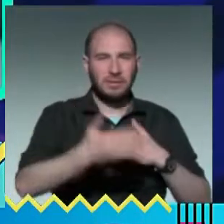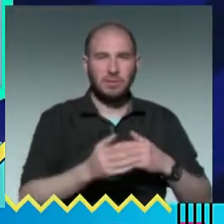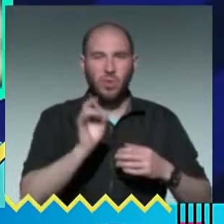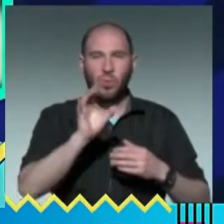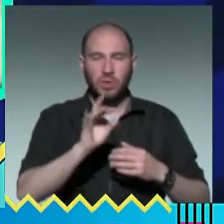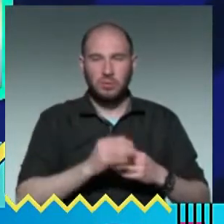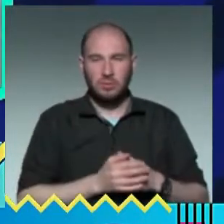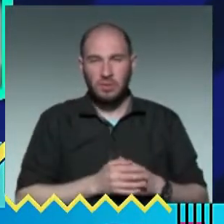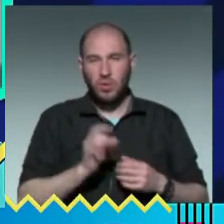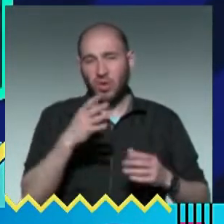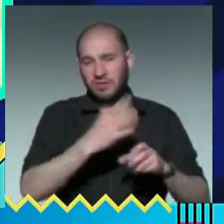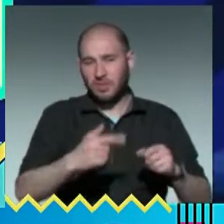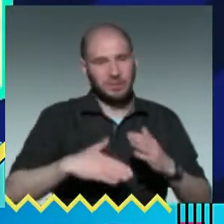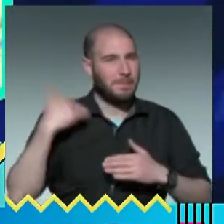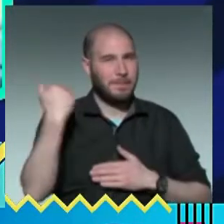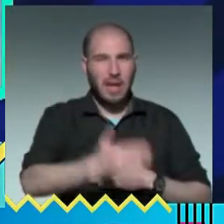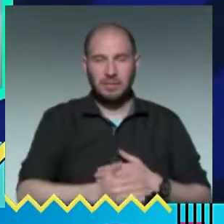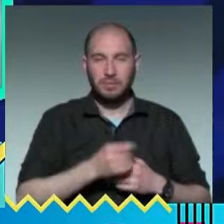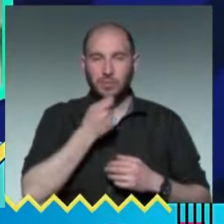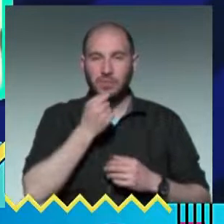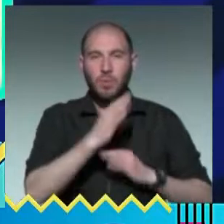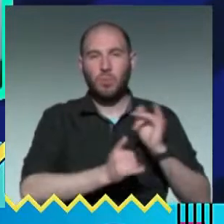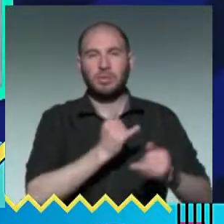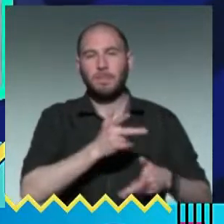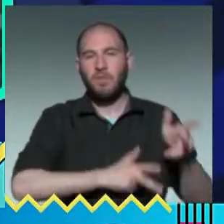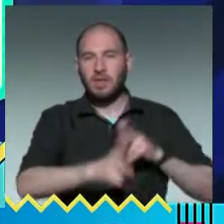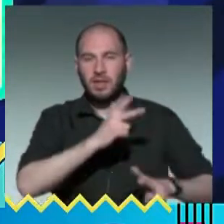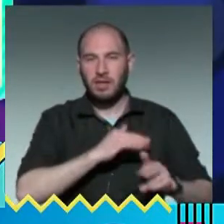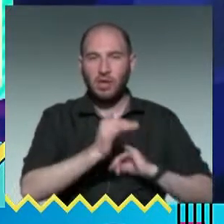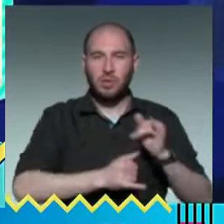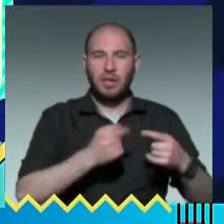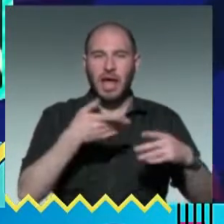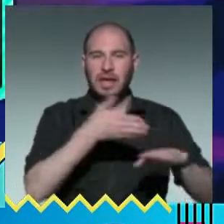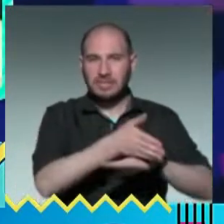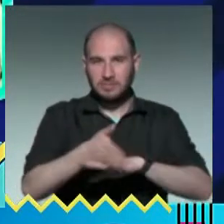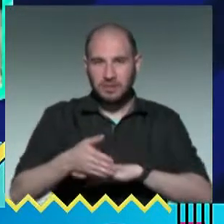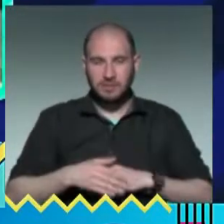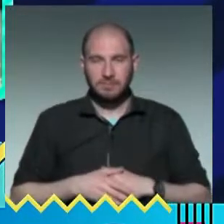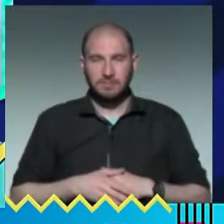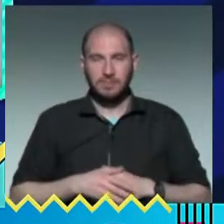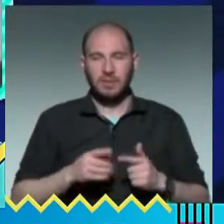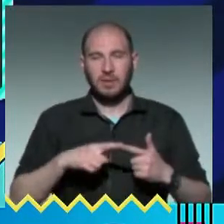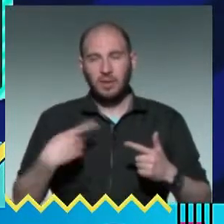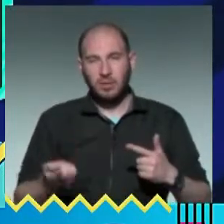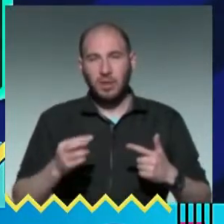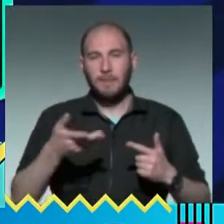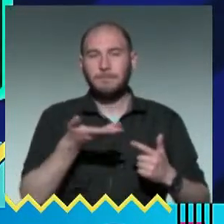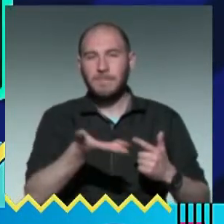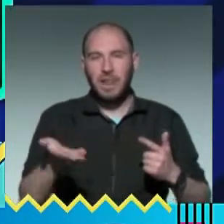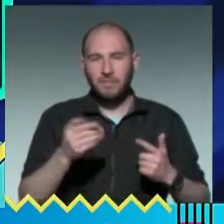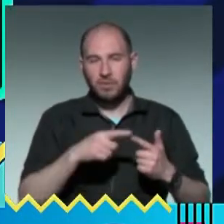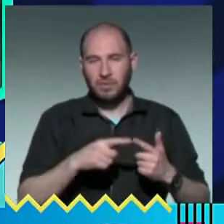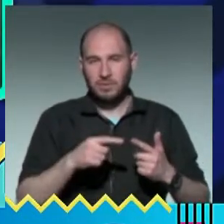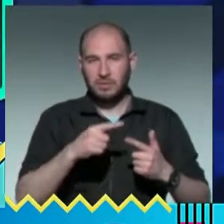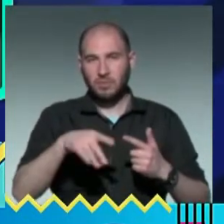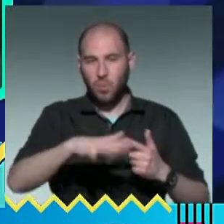mero transporte. Cuando vos hablas de movilidad, hablas de accesibilidad, hablas de plataformas